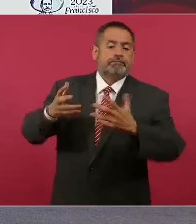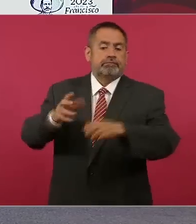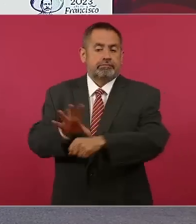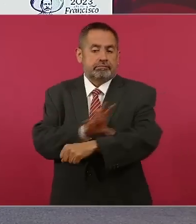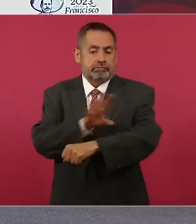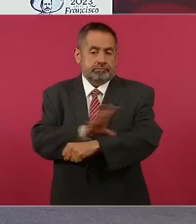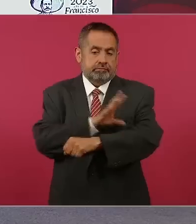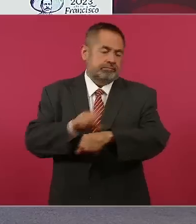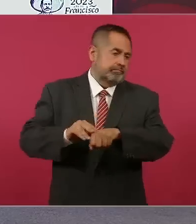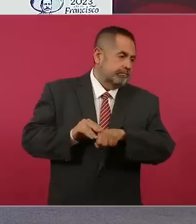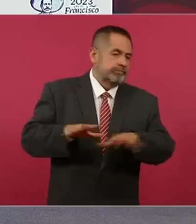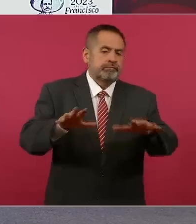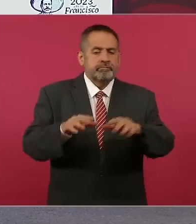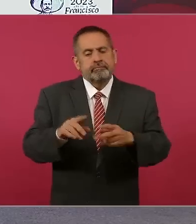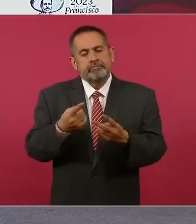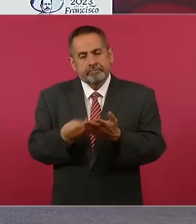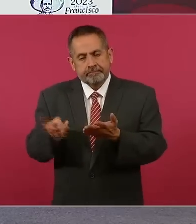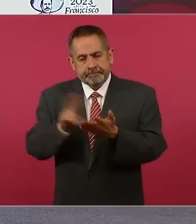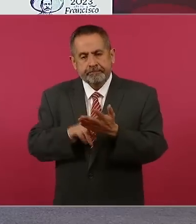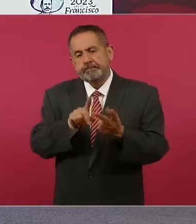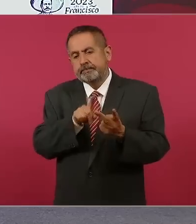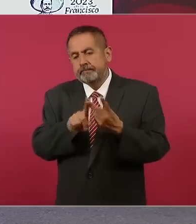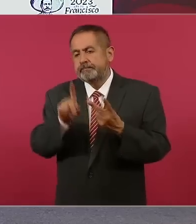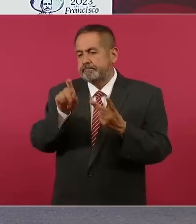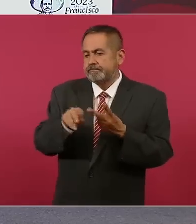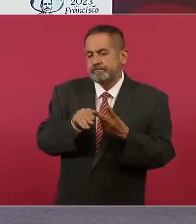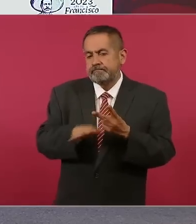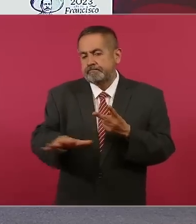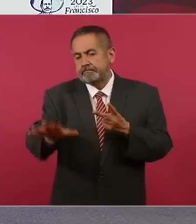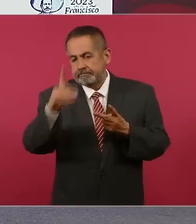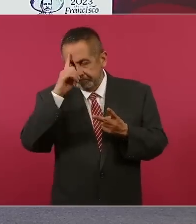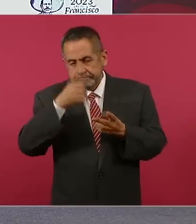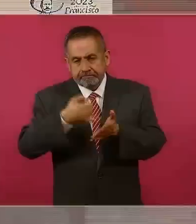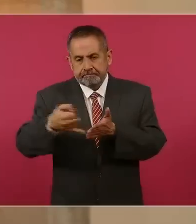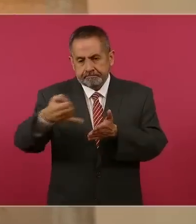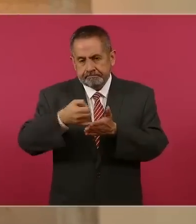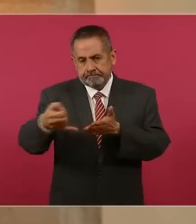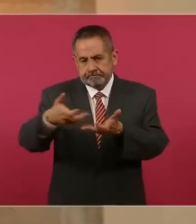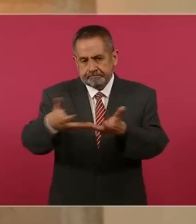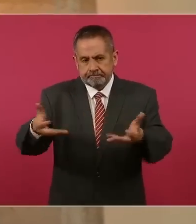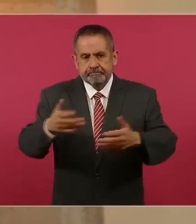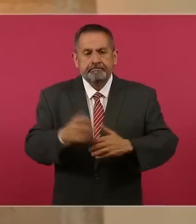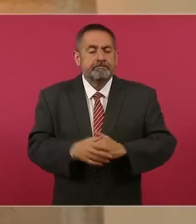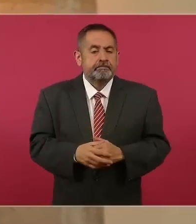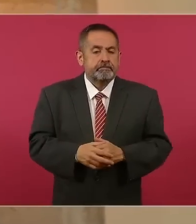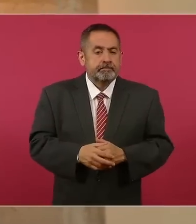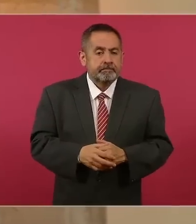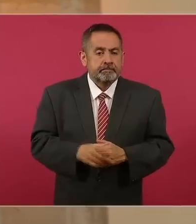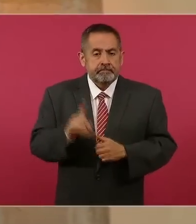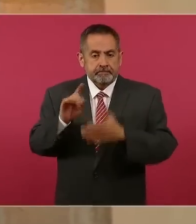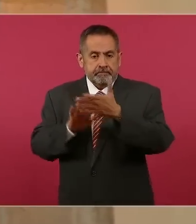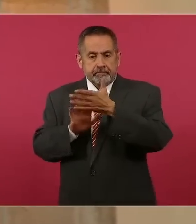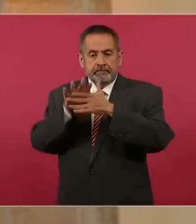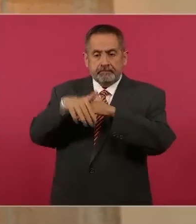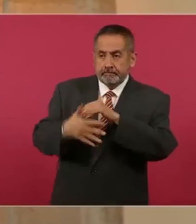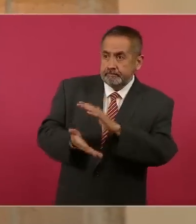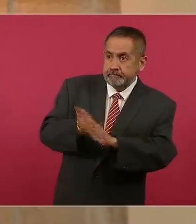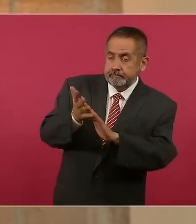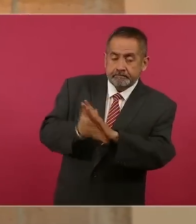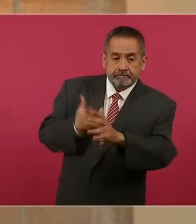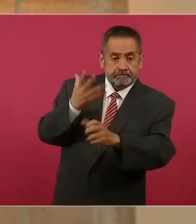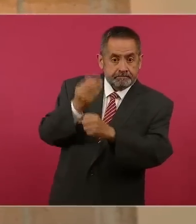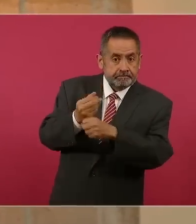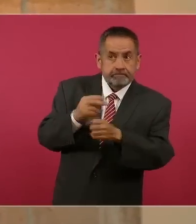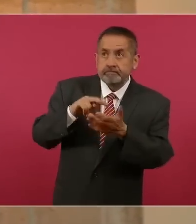el uso agrícola, cuyas metas estarán señaladas en unos momentos. La presa, la construcción de la obra civil